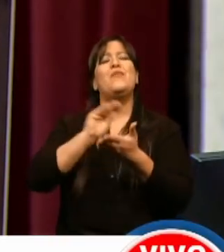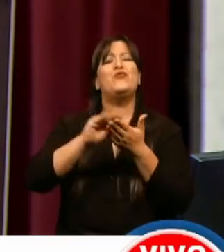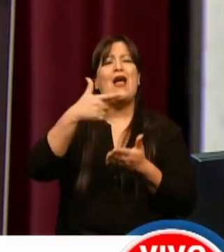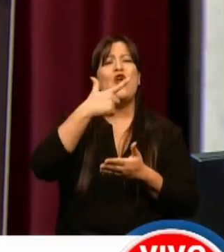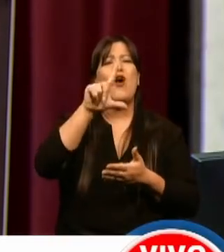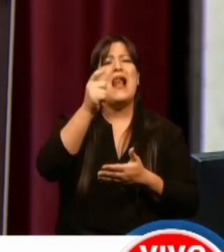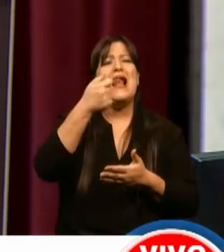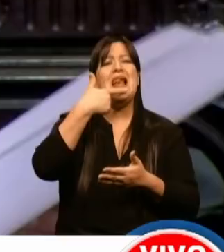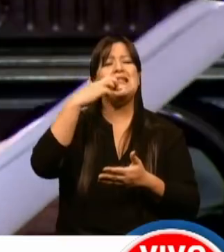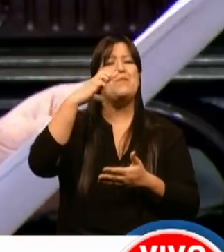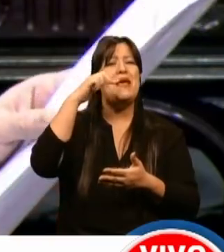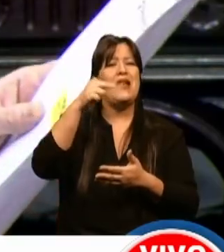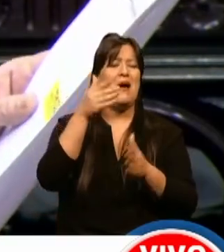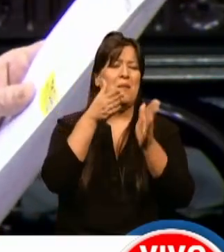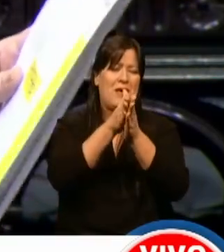Después